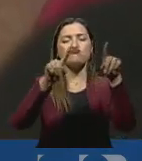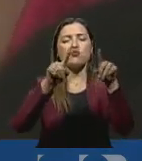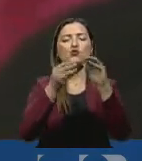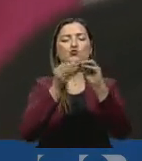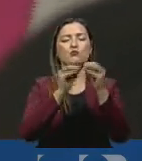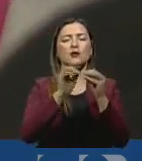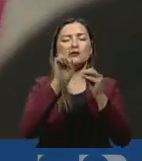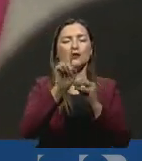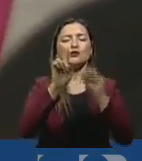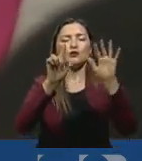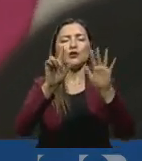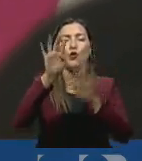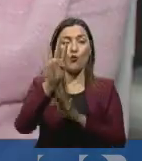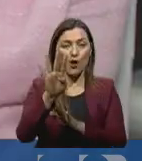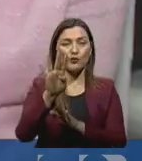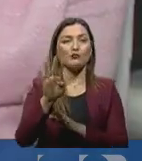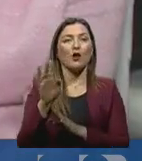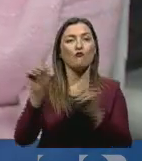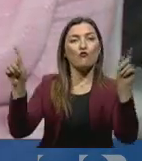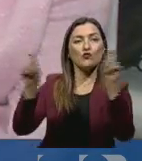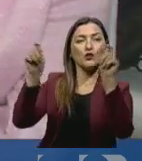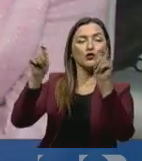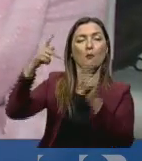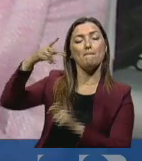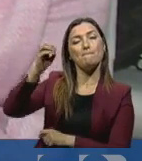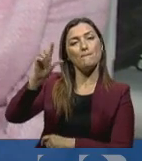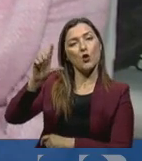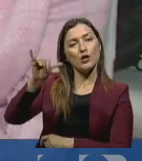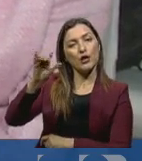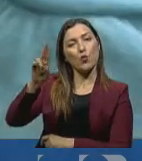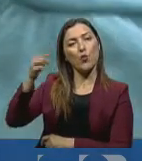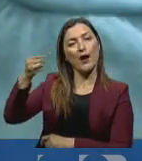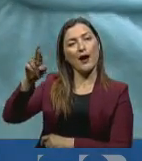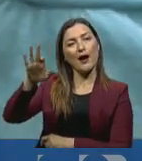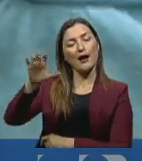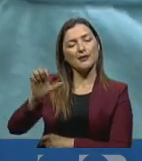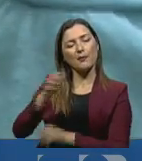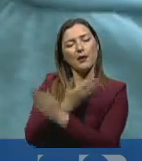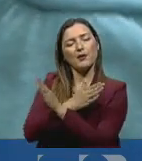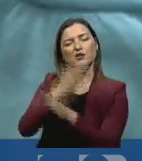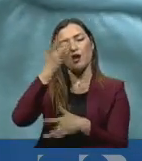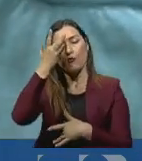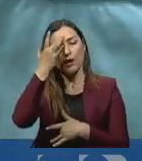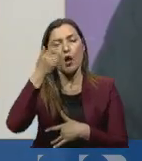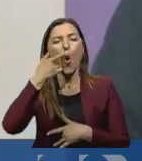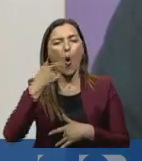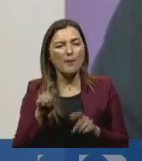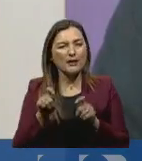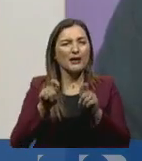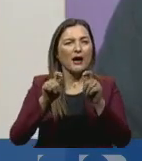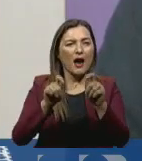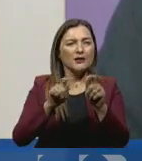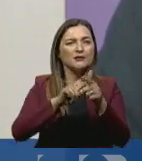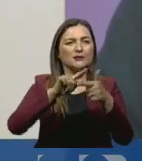ejecutará la fundación poliugarte en el país para diagnóstico y prevención de cáncer de mama de cuello uterino y de próstata con